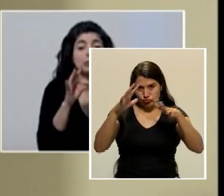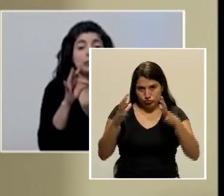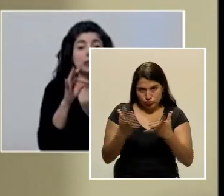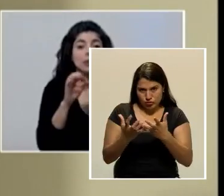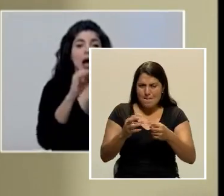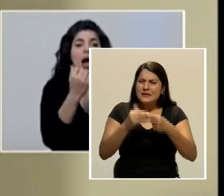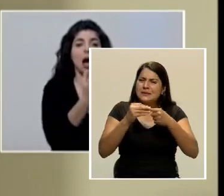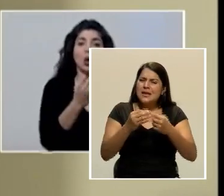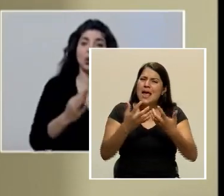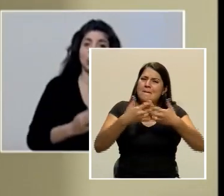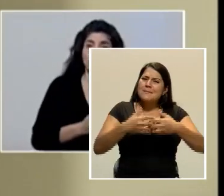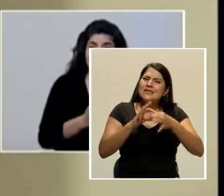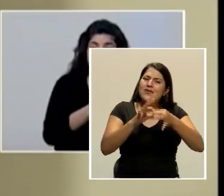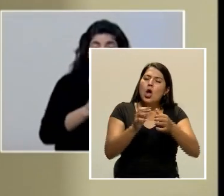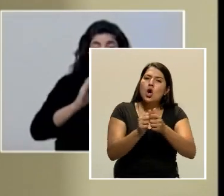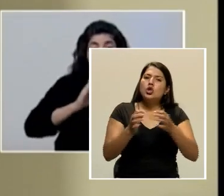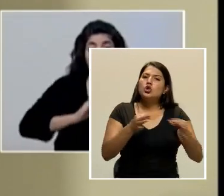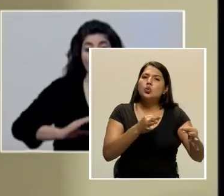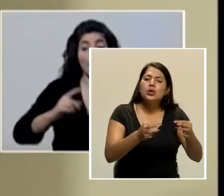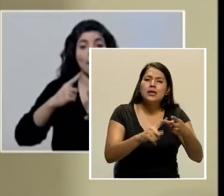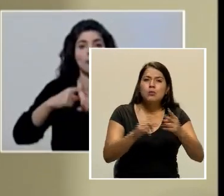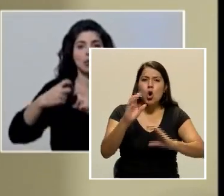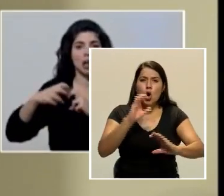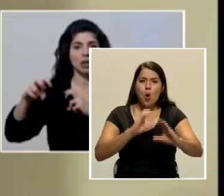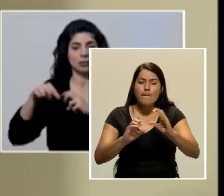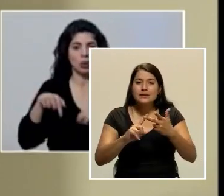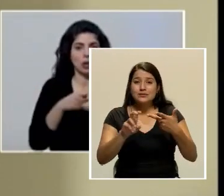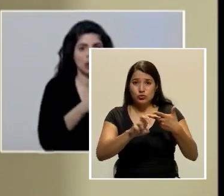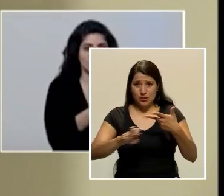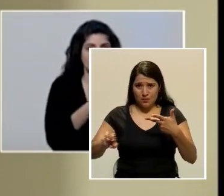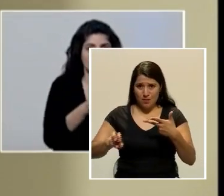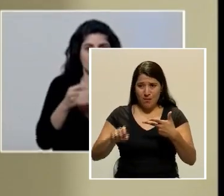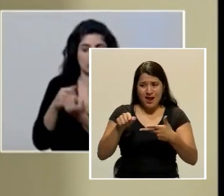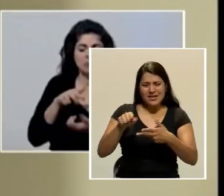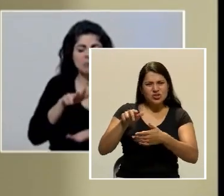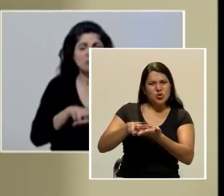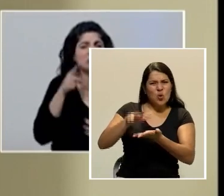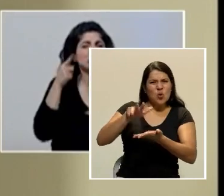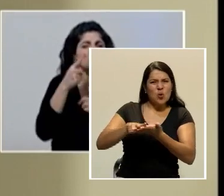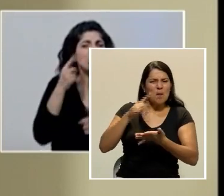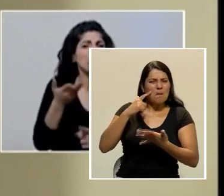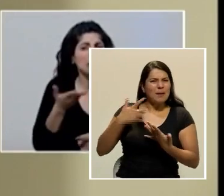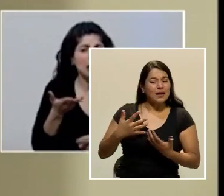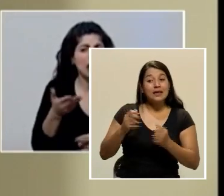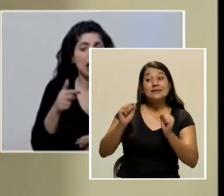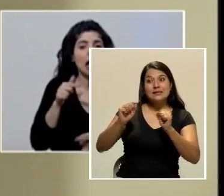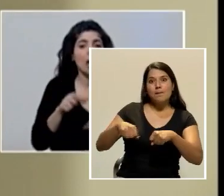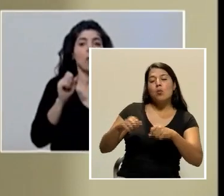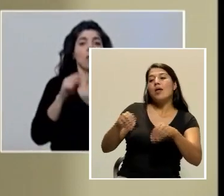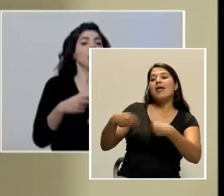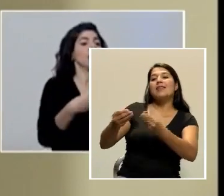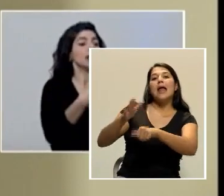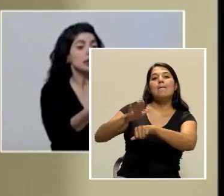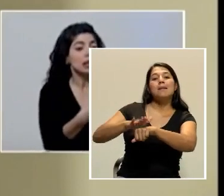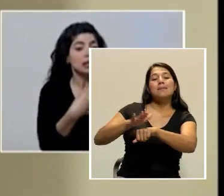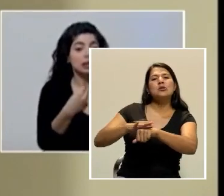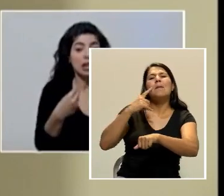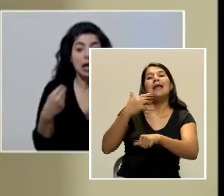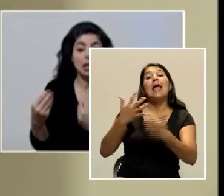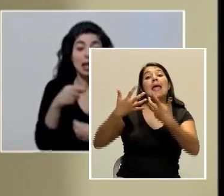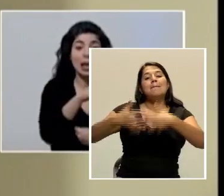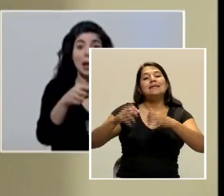ruta económica. El propósito de este Fondo de Avales es reactivar el crédito, proteger el empleo y apoyar empresas golpeadas